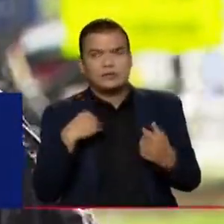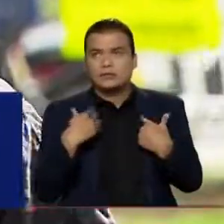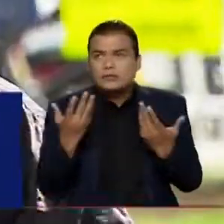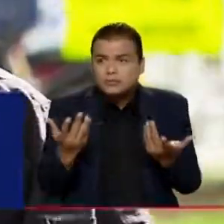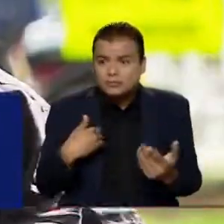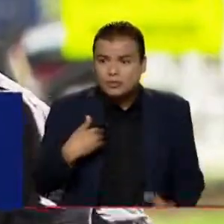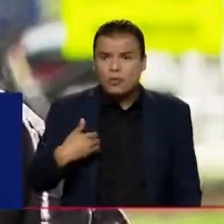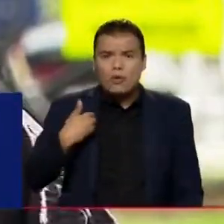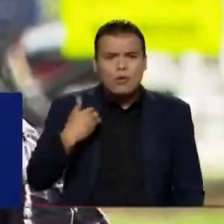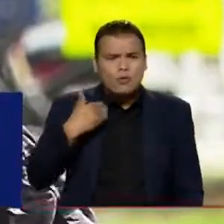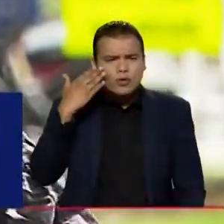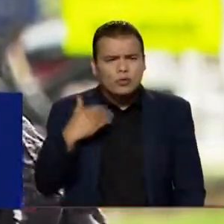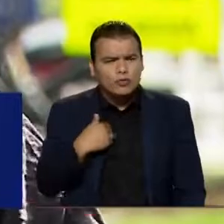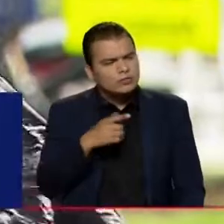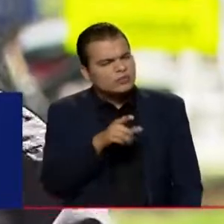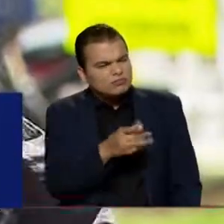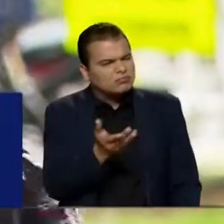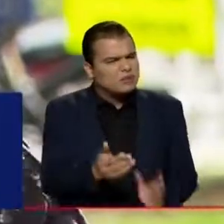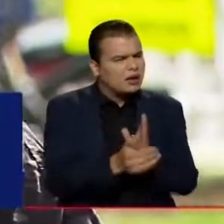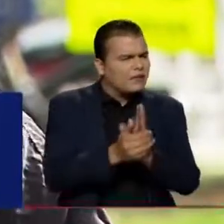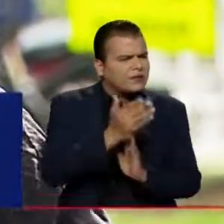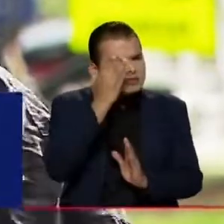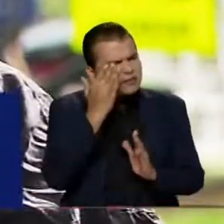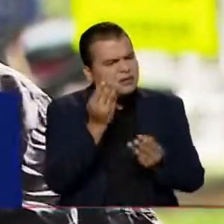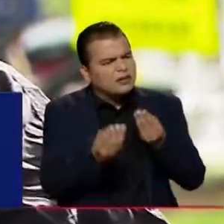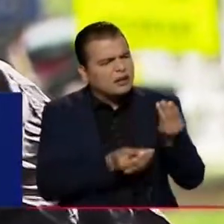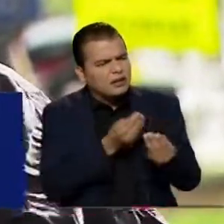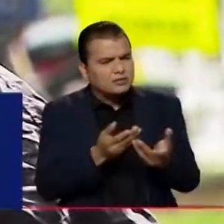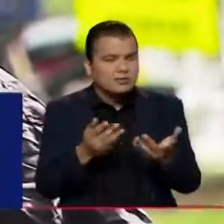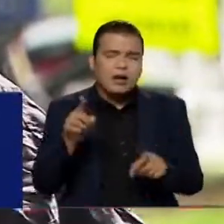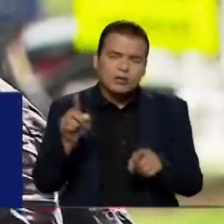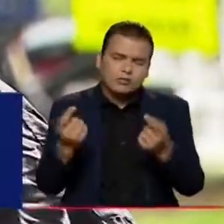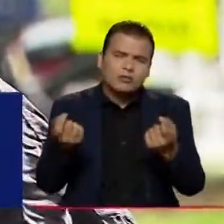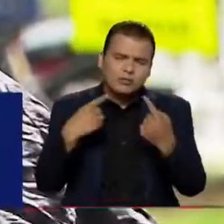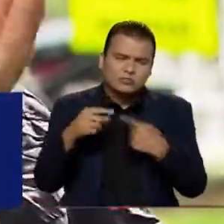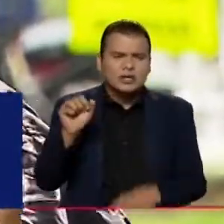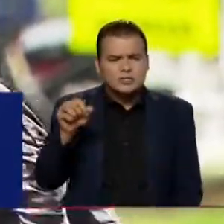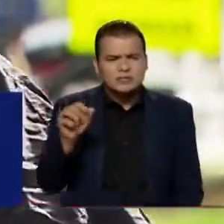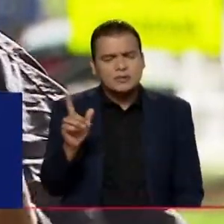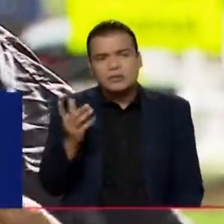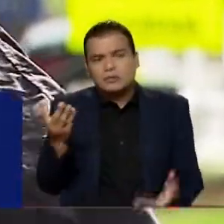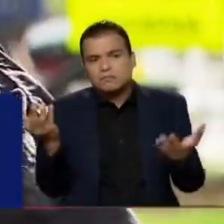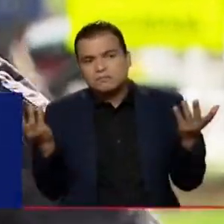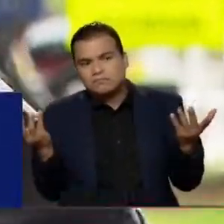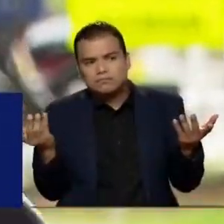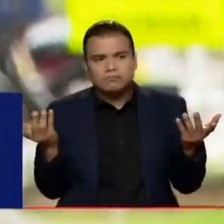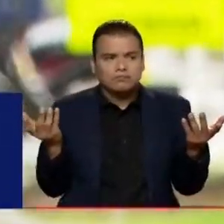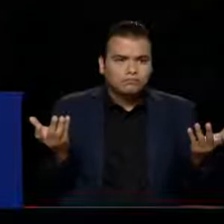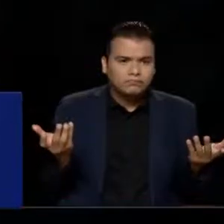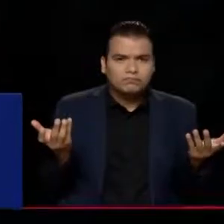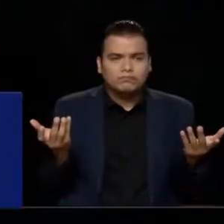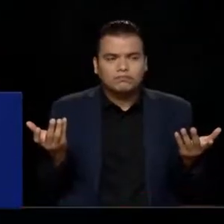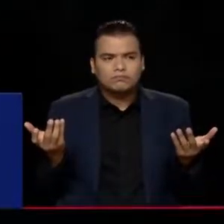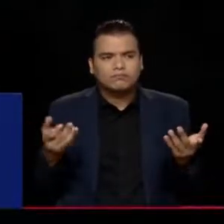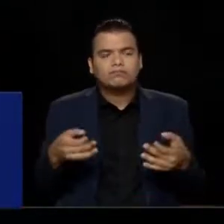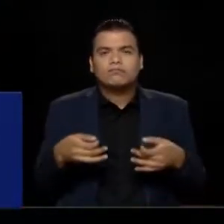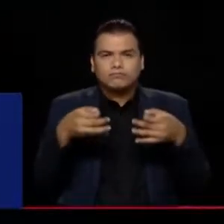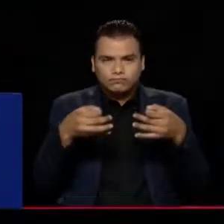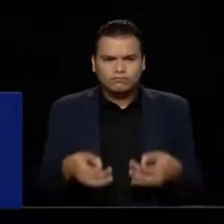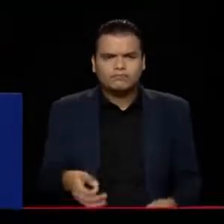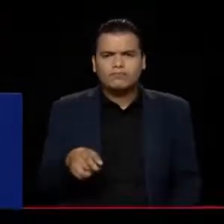le preguntan a usted qué puede hacer, qué sabe hacer, no se dan la oportunidad. Hay unas que sí, no voy a decir que todas, hay unas que sí, pero es que la verdad, de